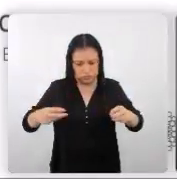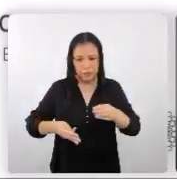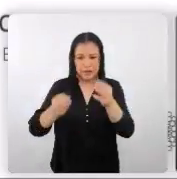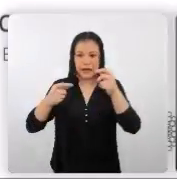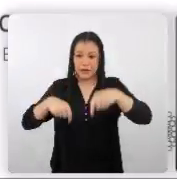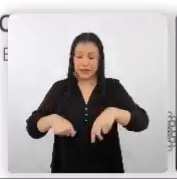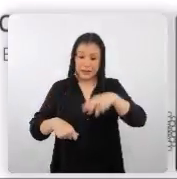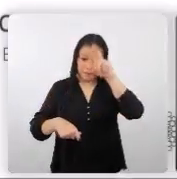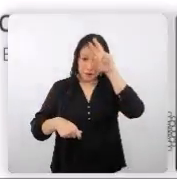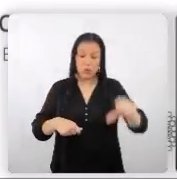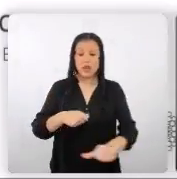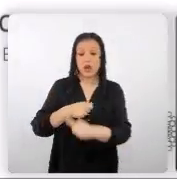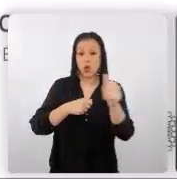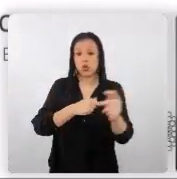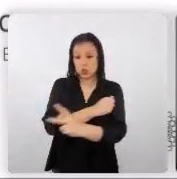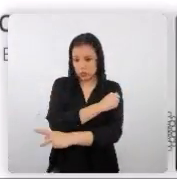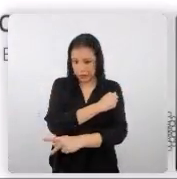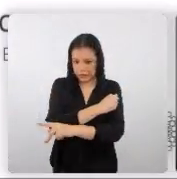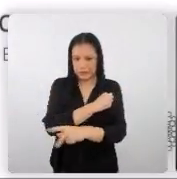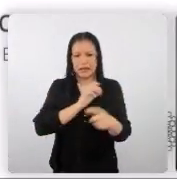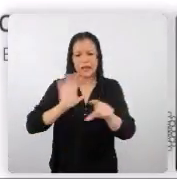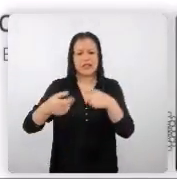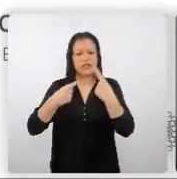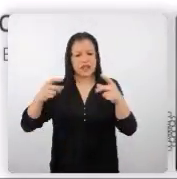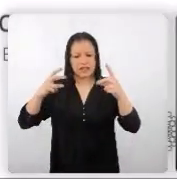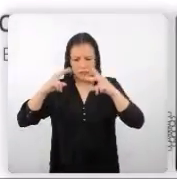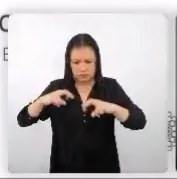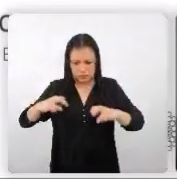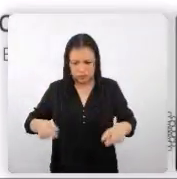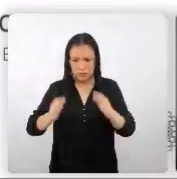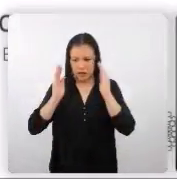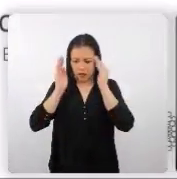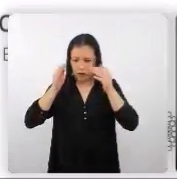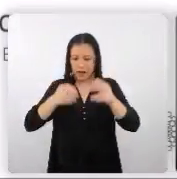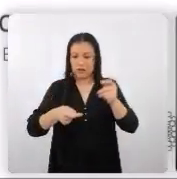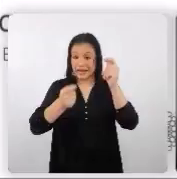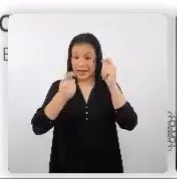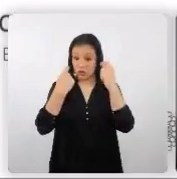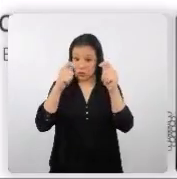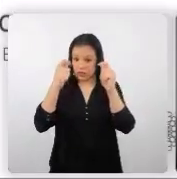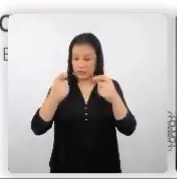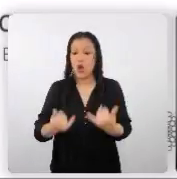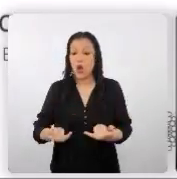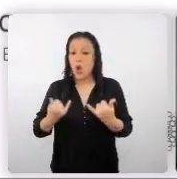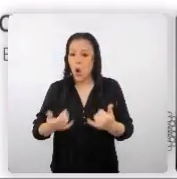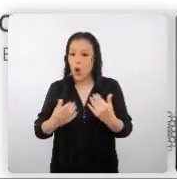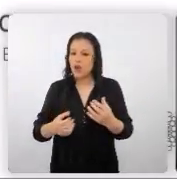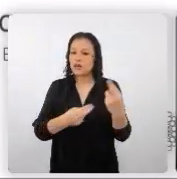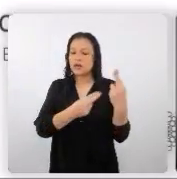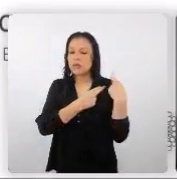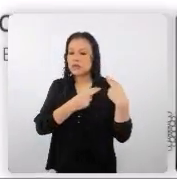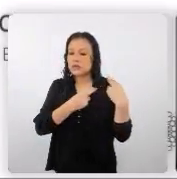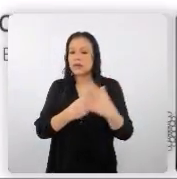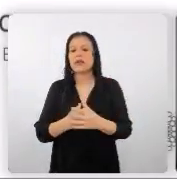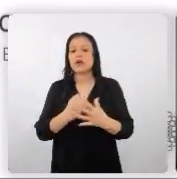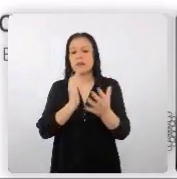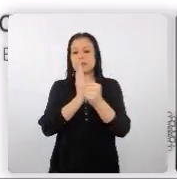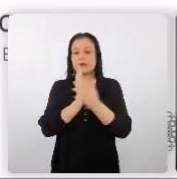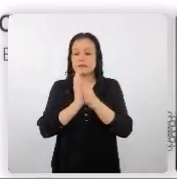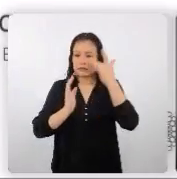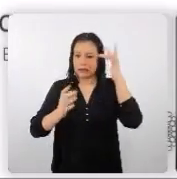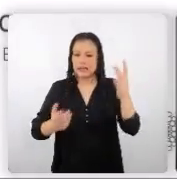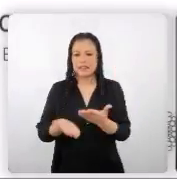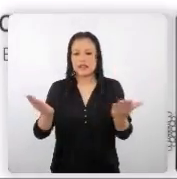y en el extranjero, desarrollando diversos estudios en el sector turismo. Actualmente se desempeña como especialista en inteligencia de mercados turísticos en